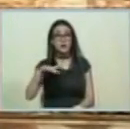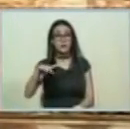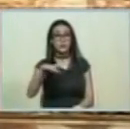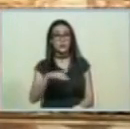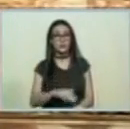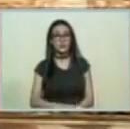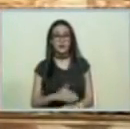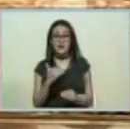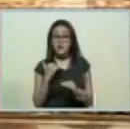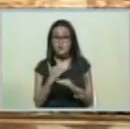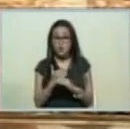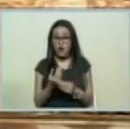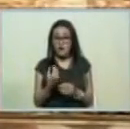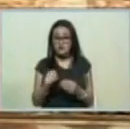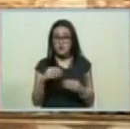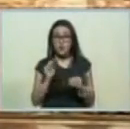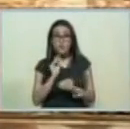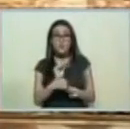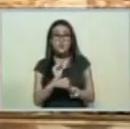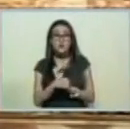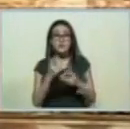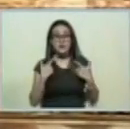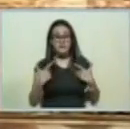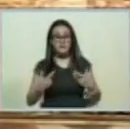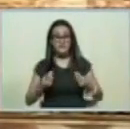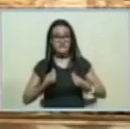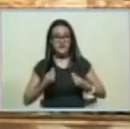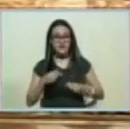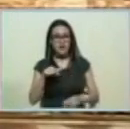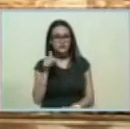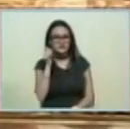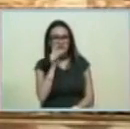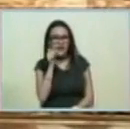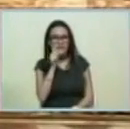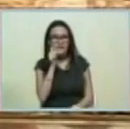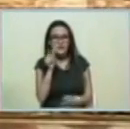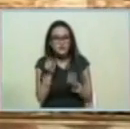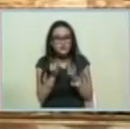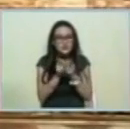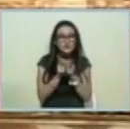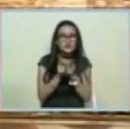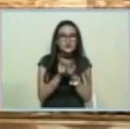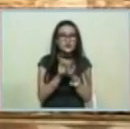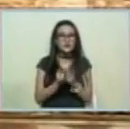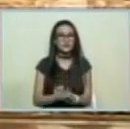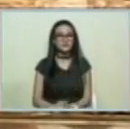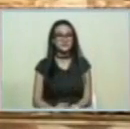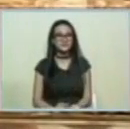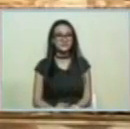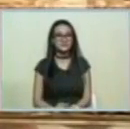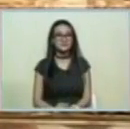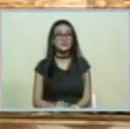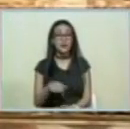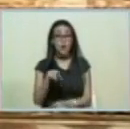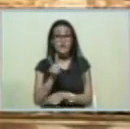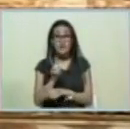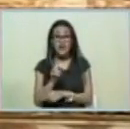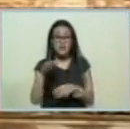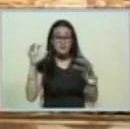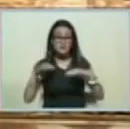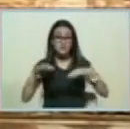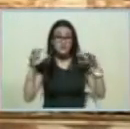como quien cuida su vida misma. Hoy es sábado chiquito, viernes, va a haber lluvias, me están